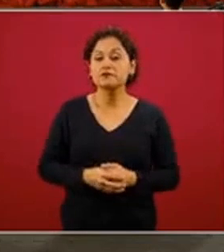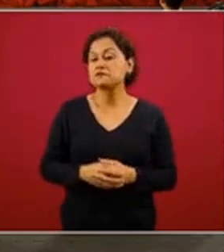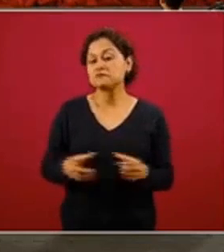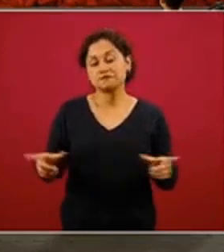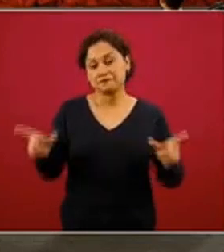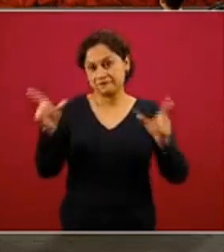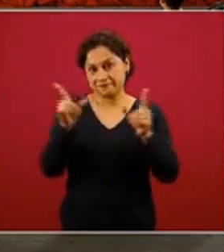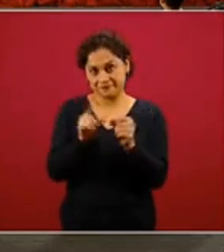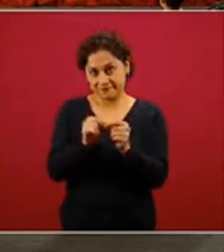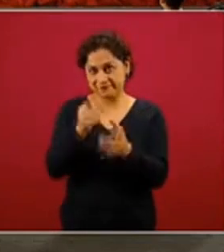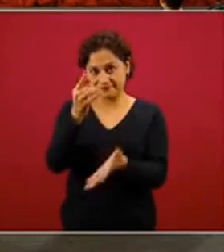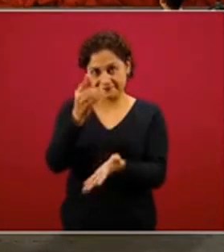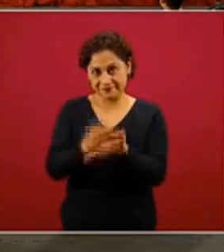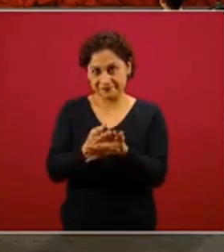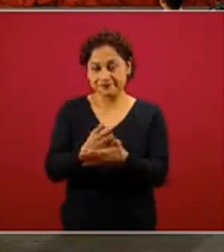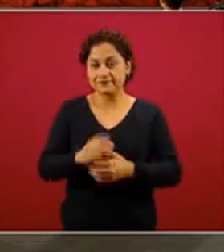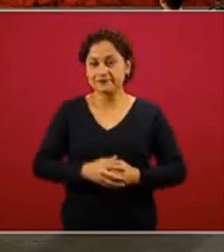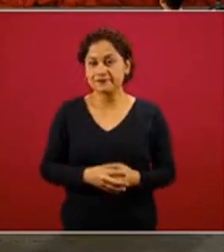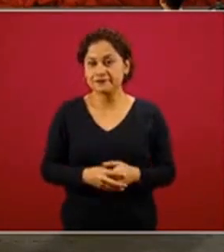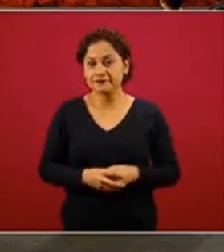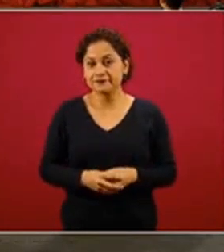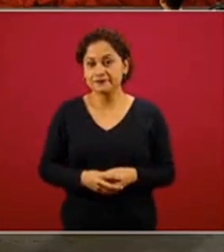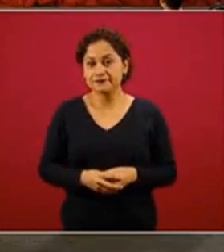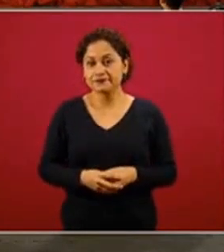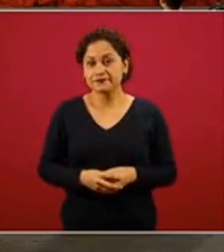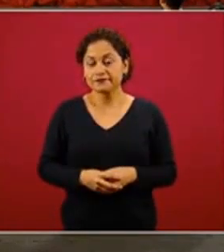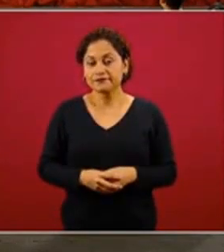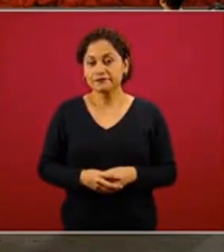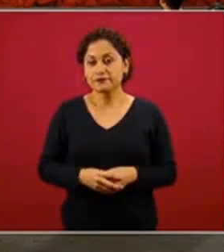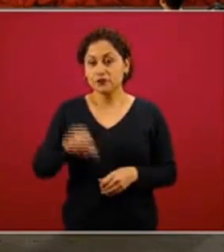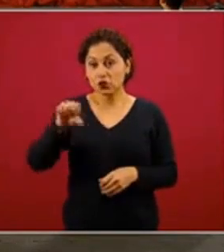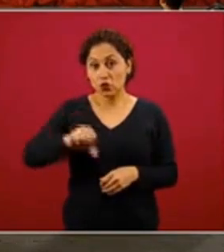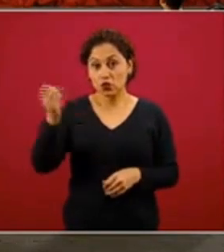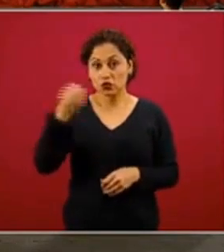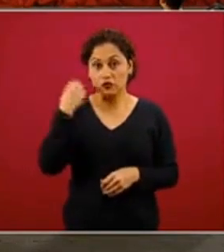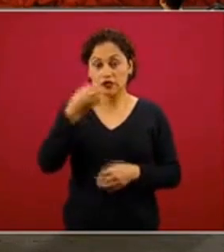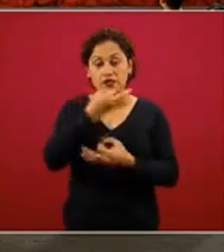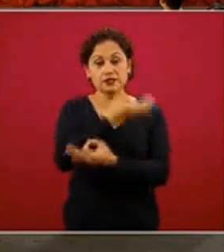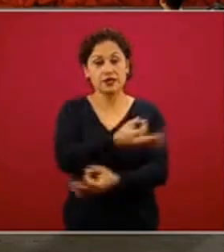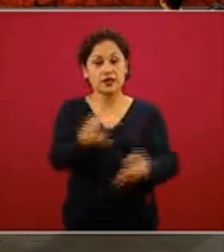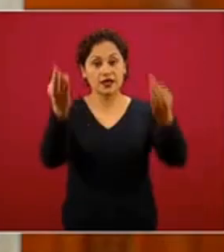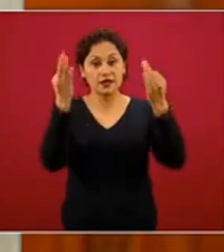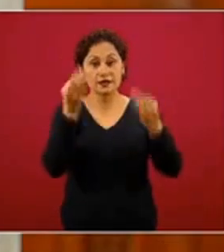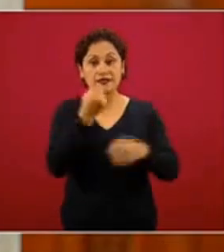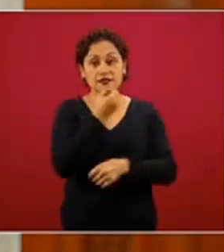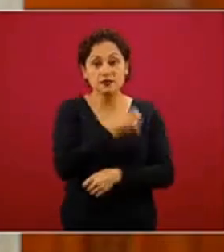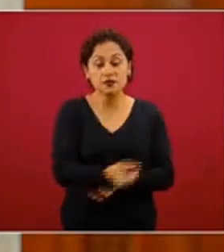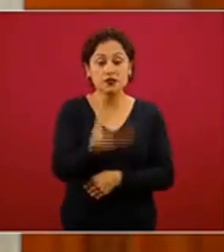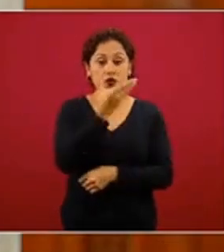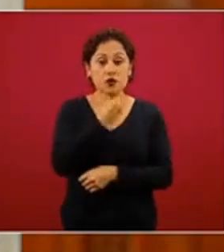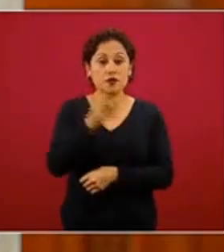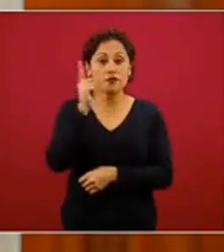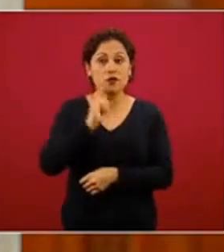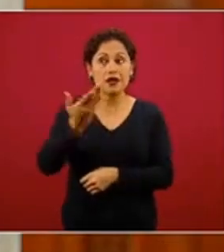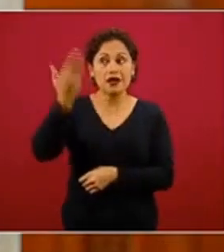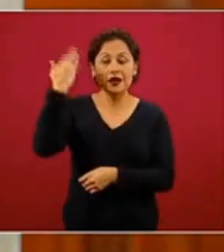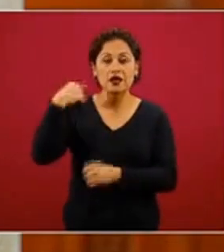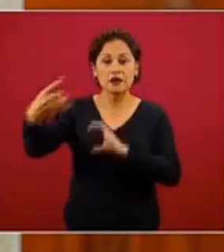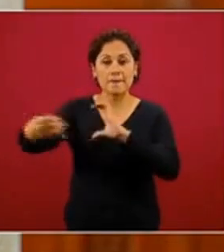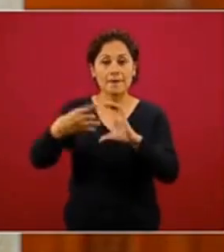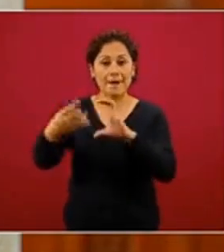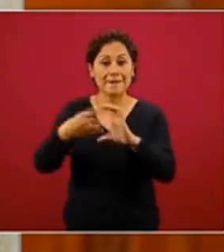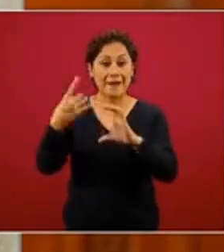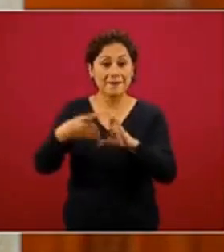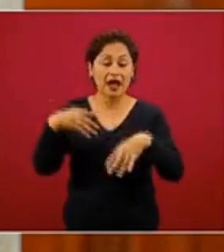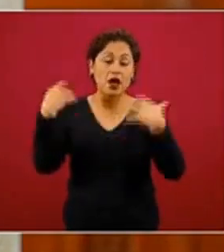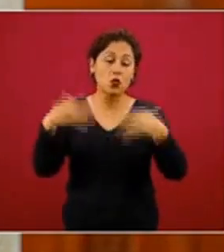cerrar la conferencia de prensa de hoy, para todas las niñas y niños que participaron, muchísimas gracias. Más de